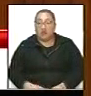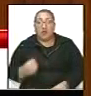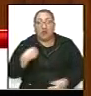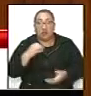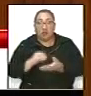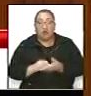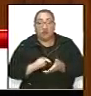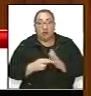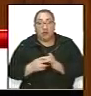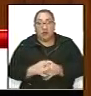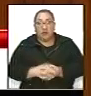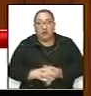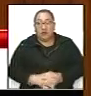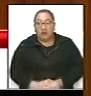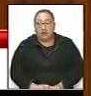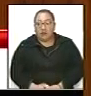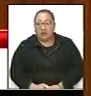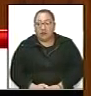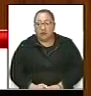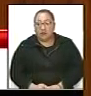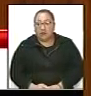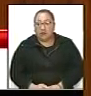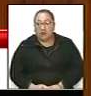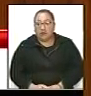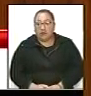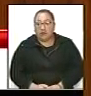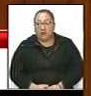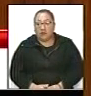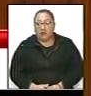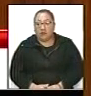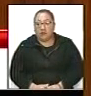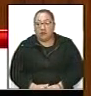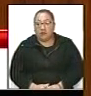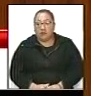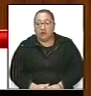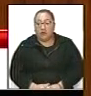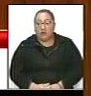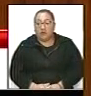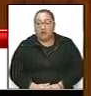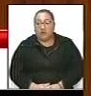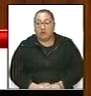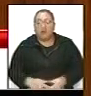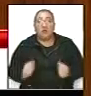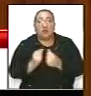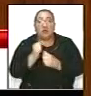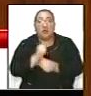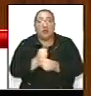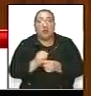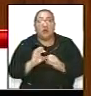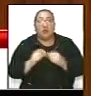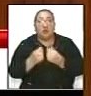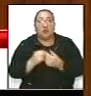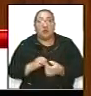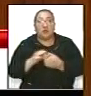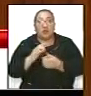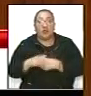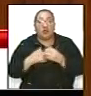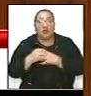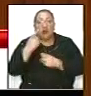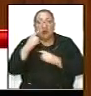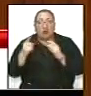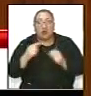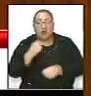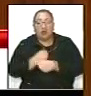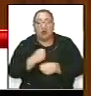poner con carácter de urgente un protocolo de actuación del grupo especializado con los inspectores